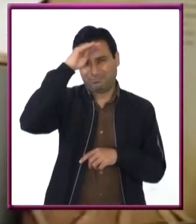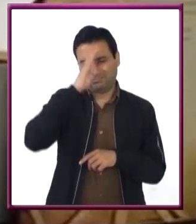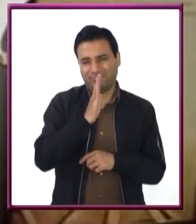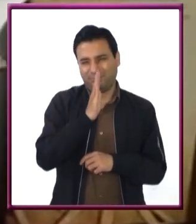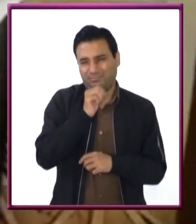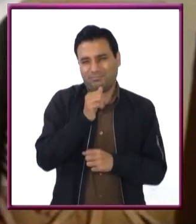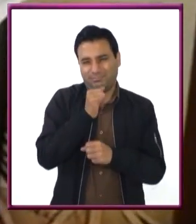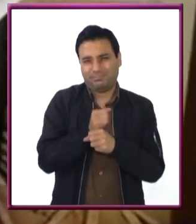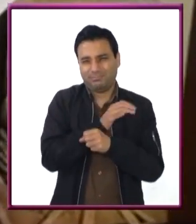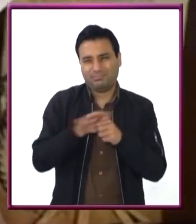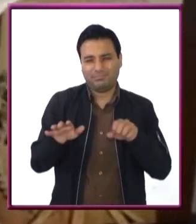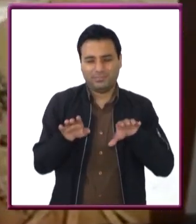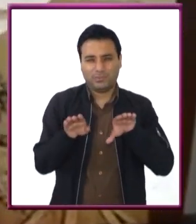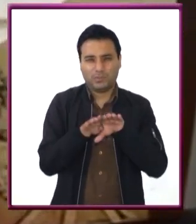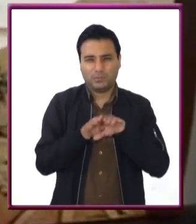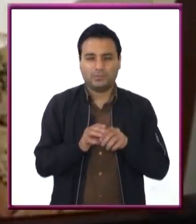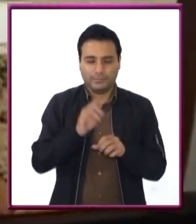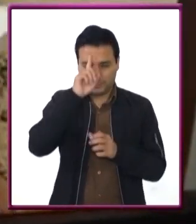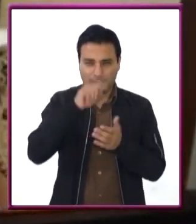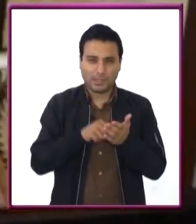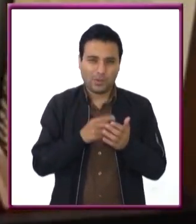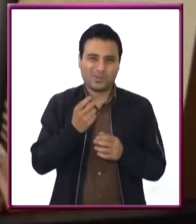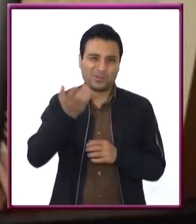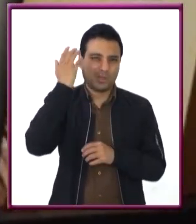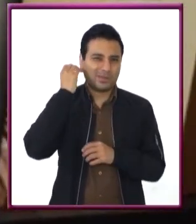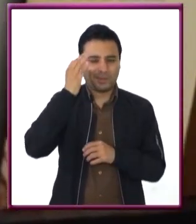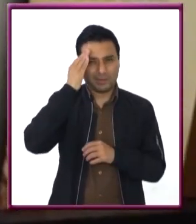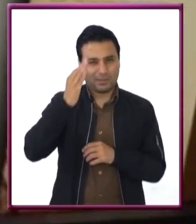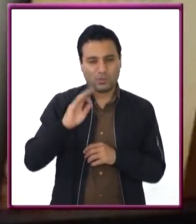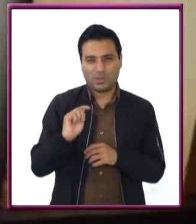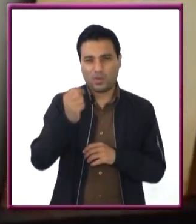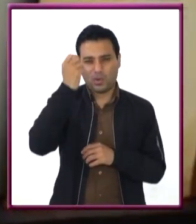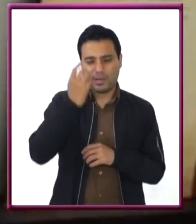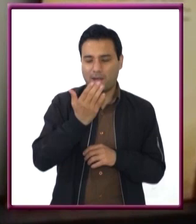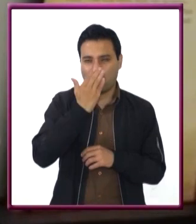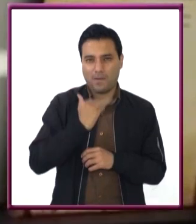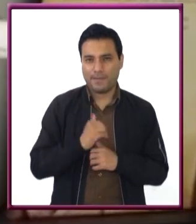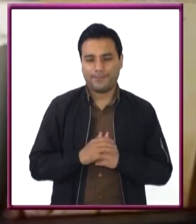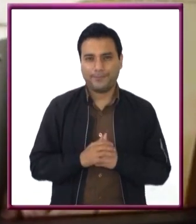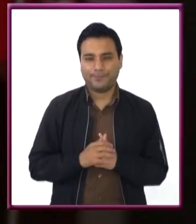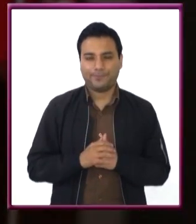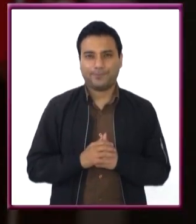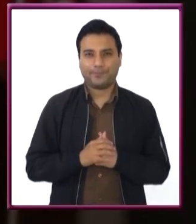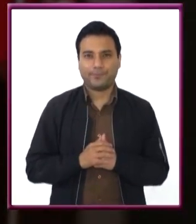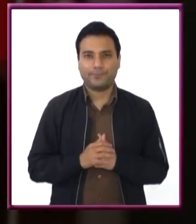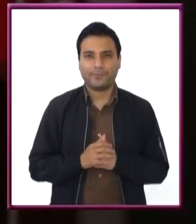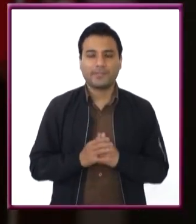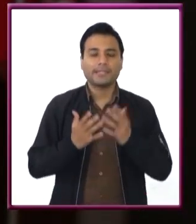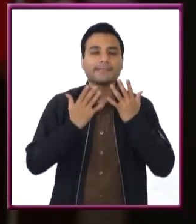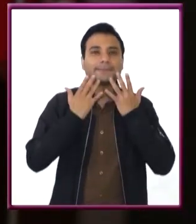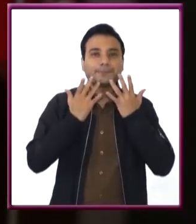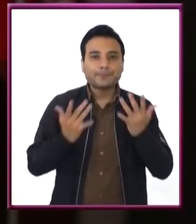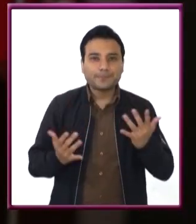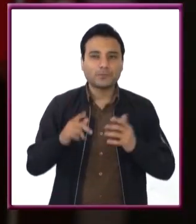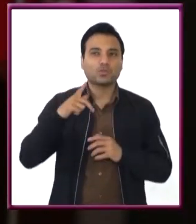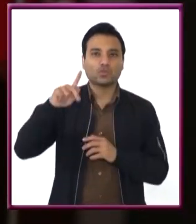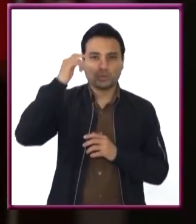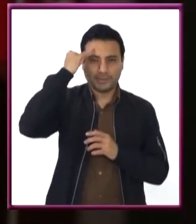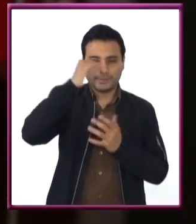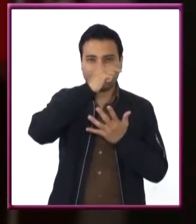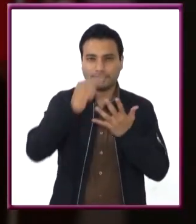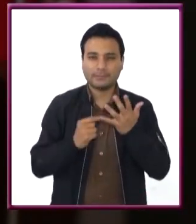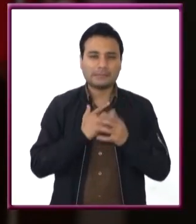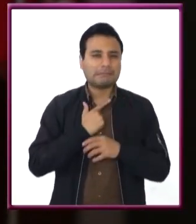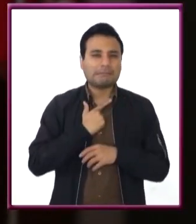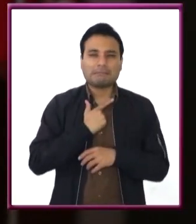ser. Creo que básicamente fue la época y la tecnología que no existía en el momento. ¿Cuál de los inventos de Da Vinci es el que